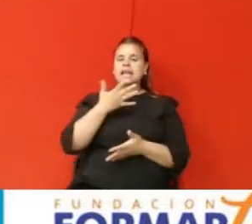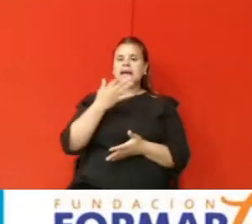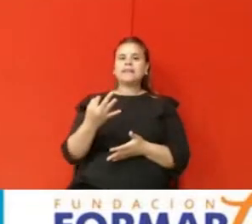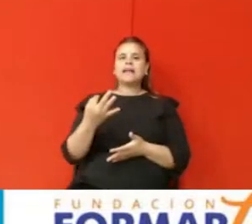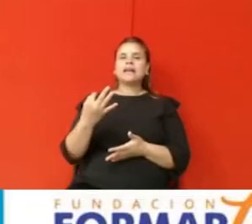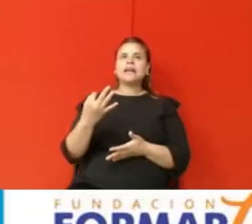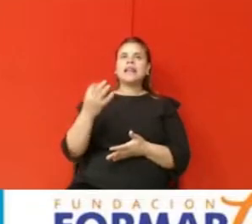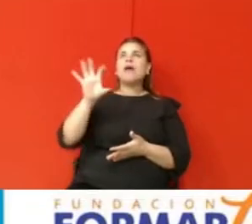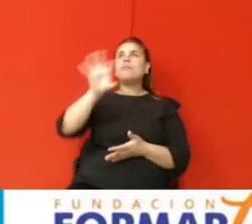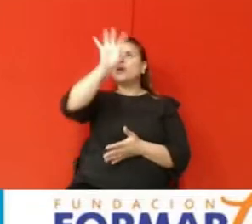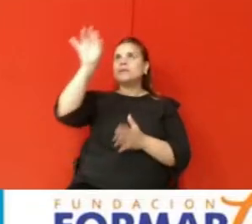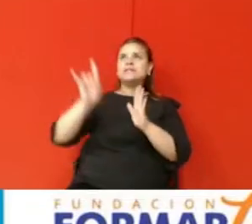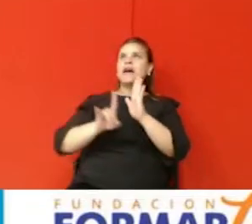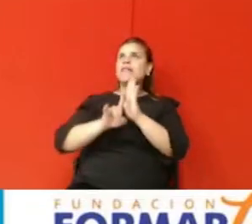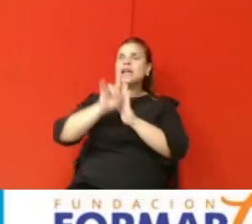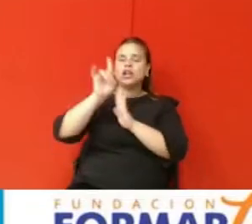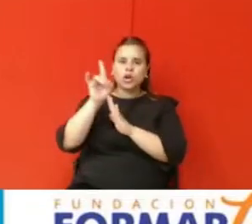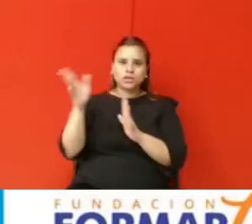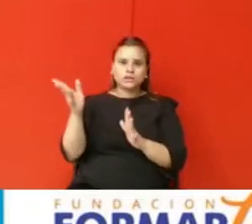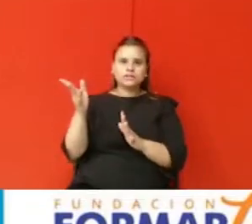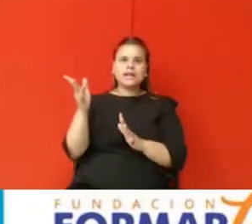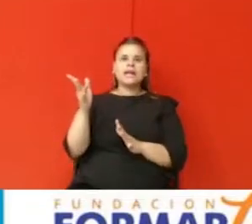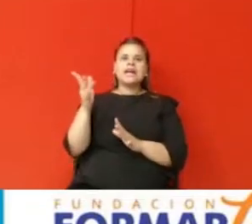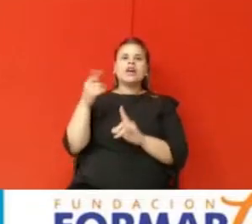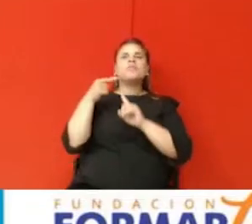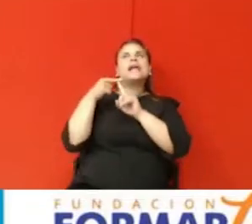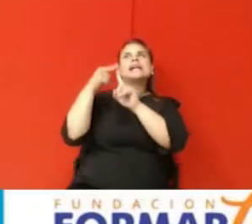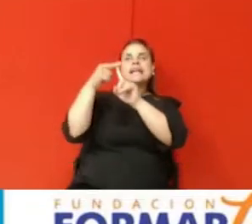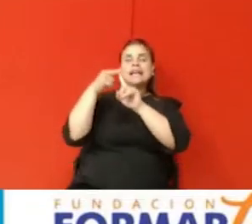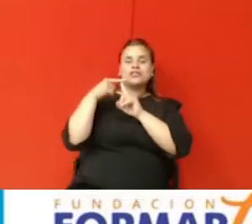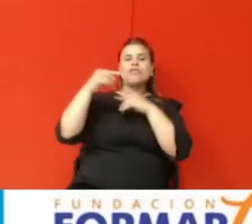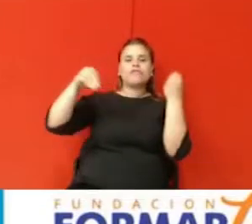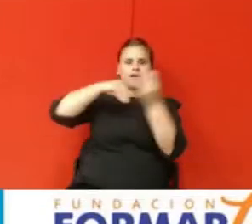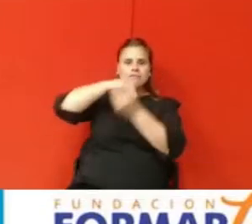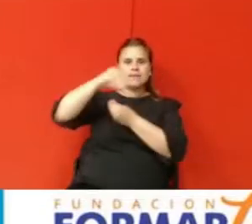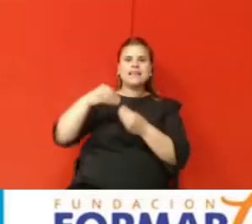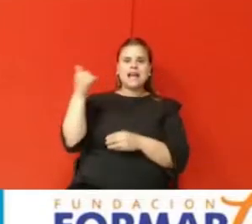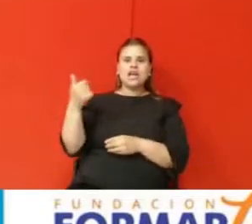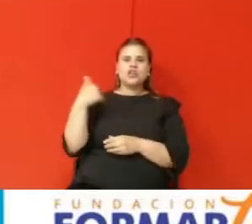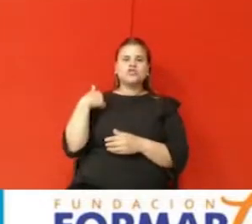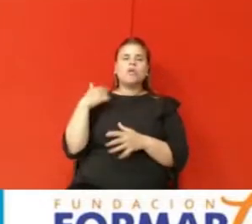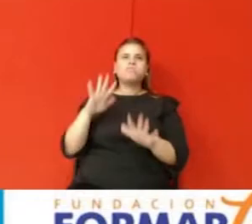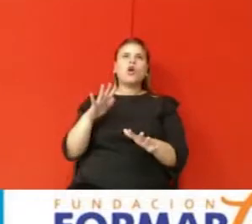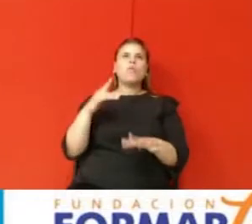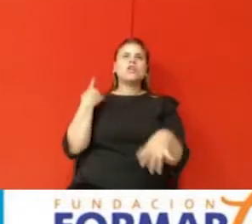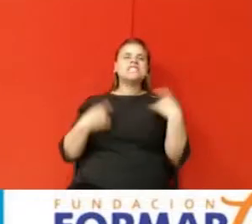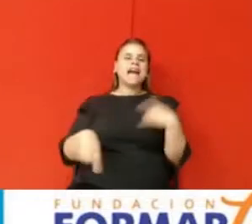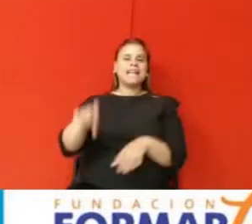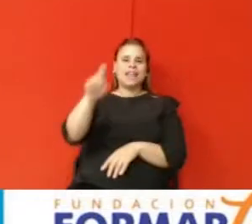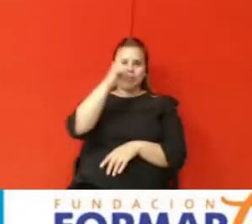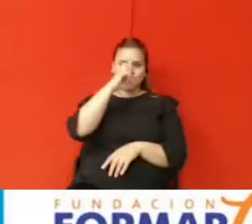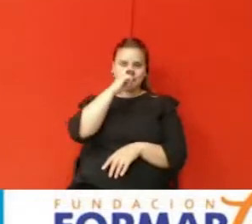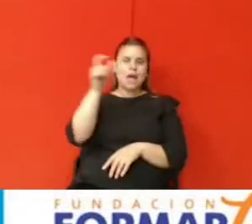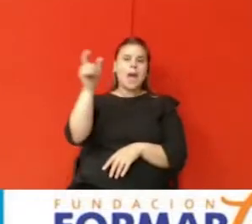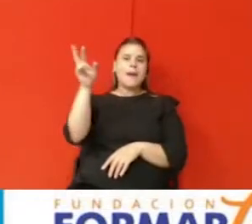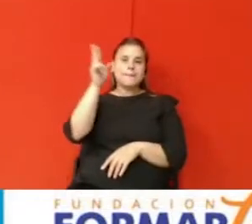norte, tengo familia acá cruzando el puente en Corrientes, tengo sangre correntina, papá correntino,